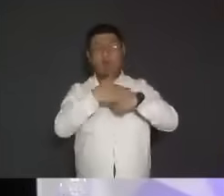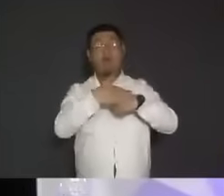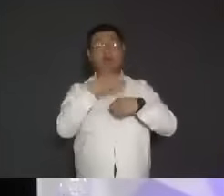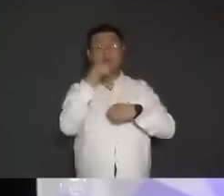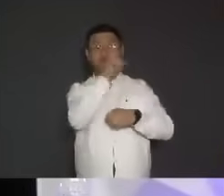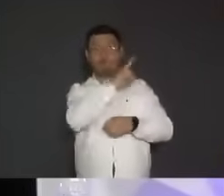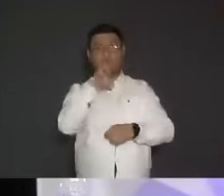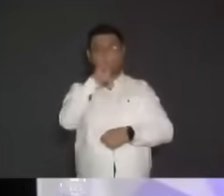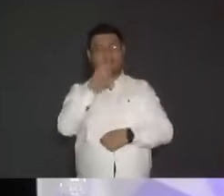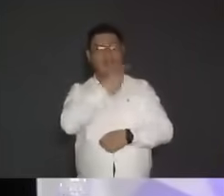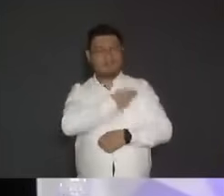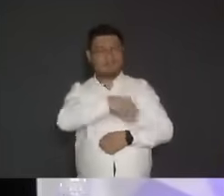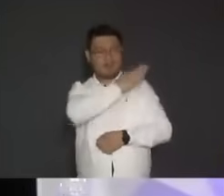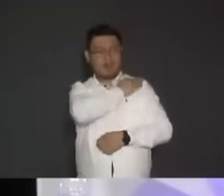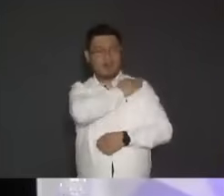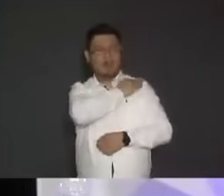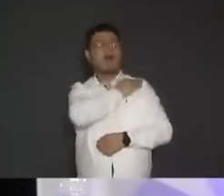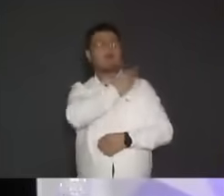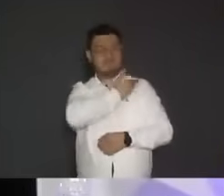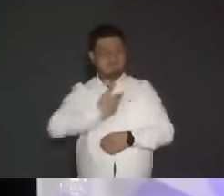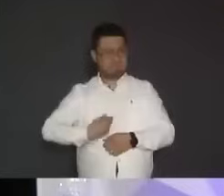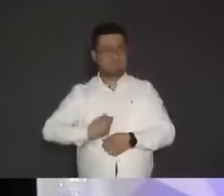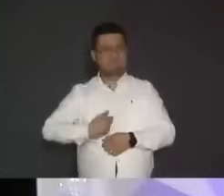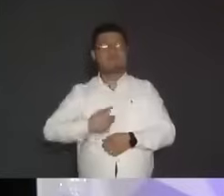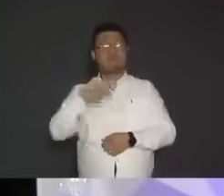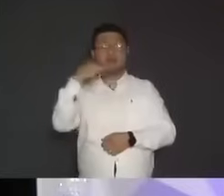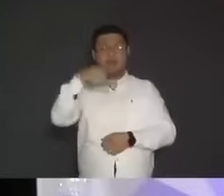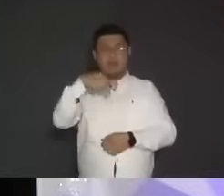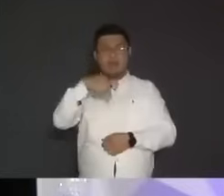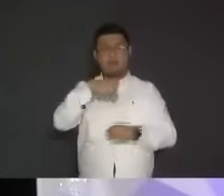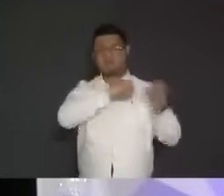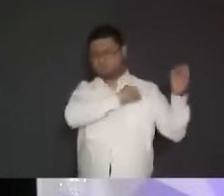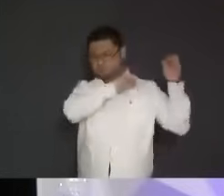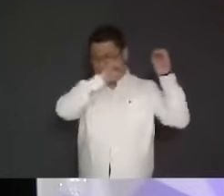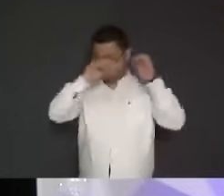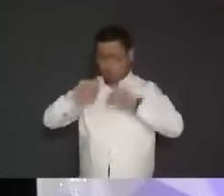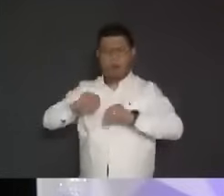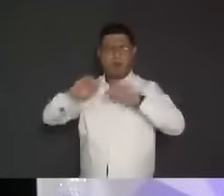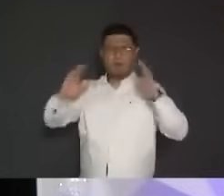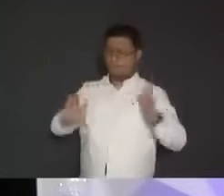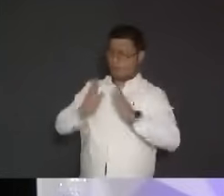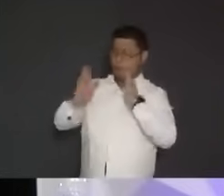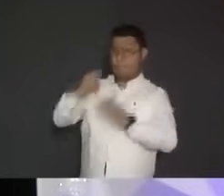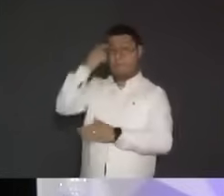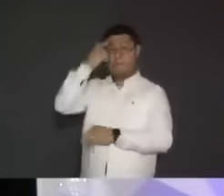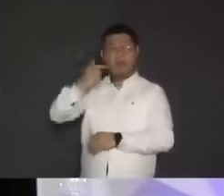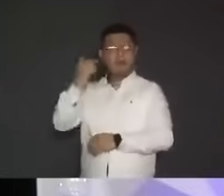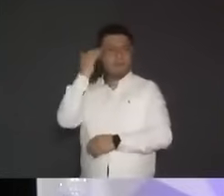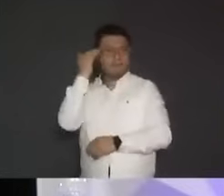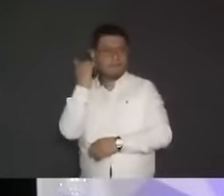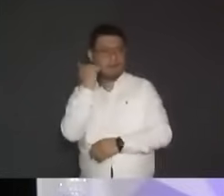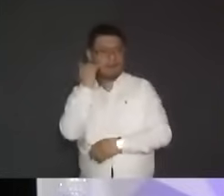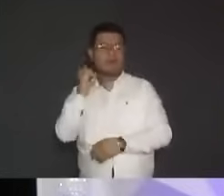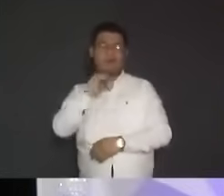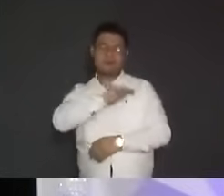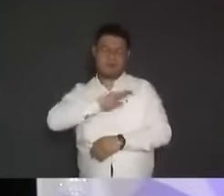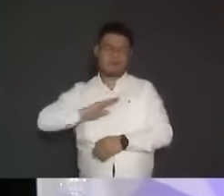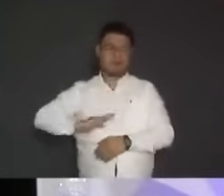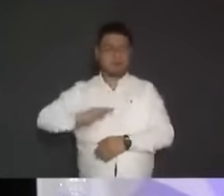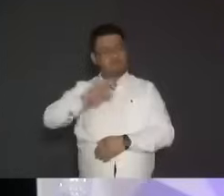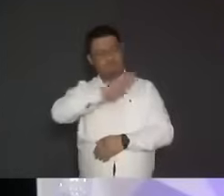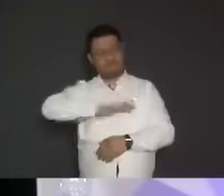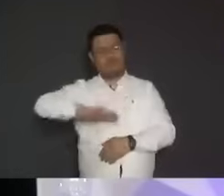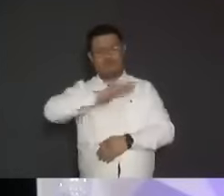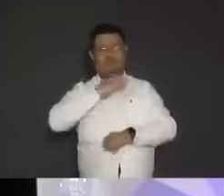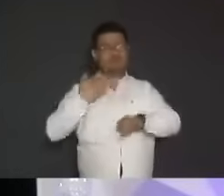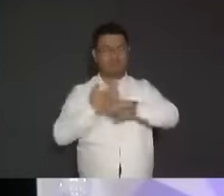multipliquen las obras de la Cuarta Transformación para Mérida y para los municipios de Yucatán. Yo sueño con un